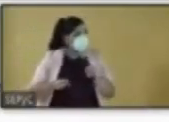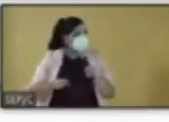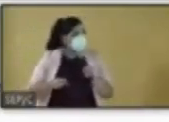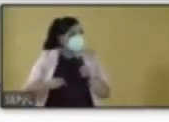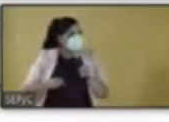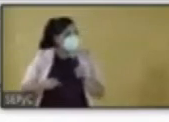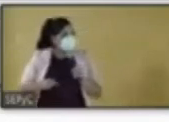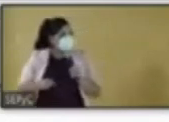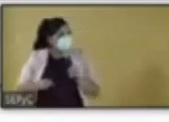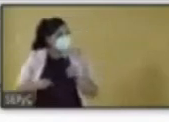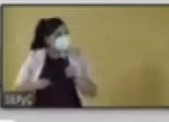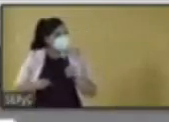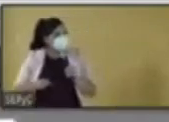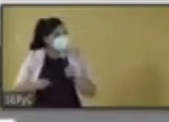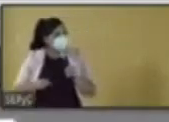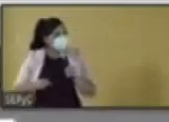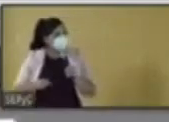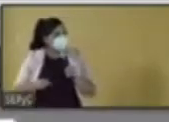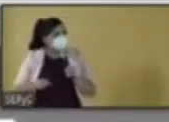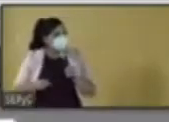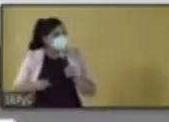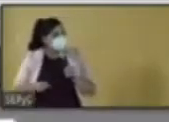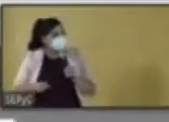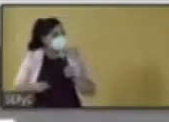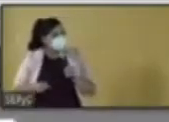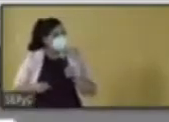requiere es la siguiente.